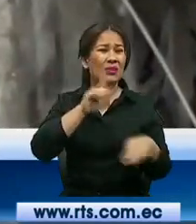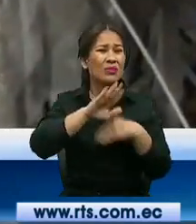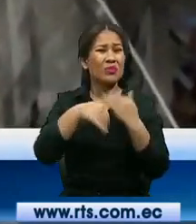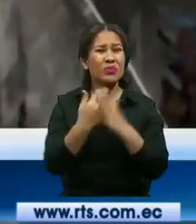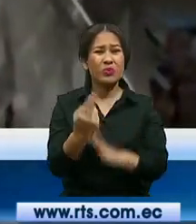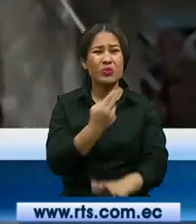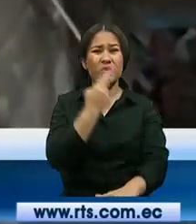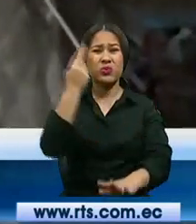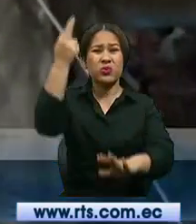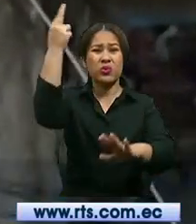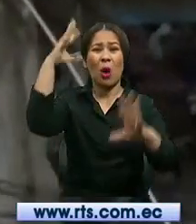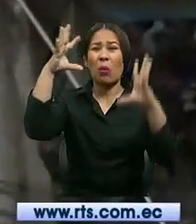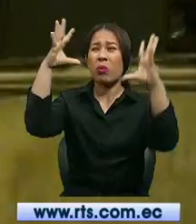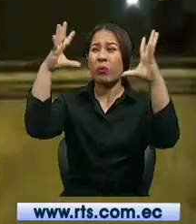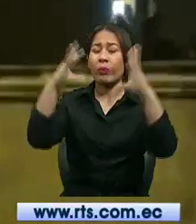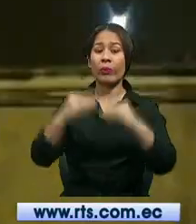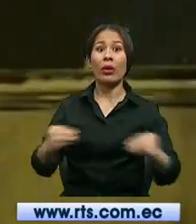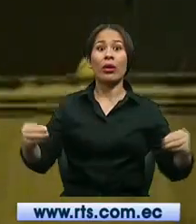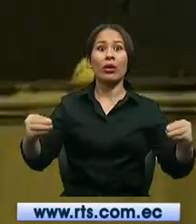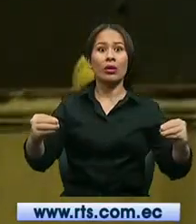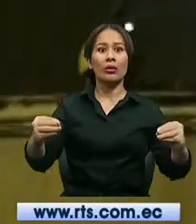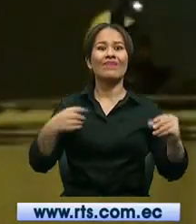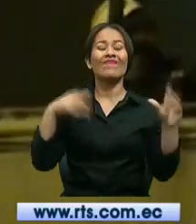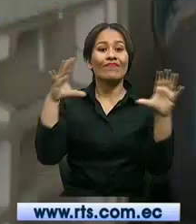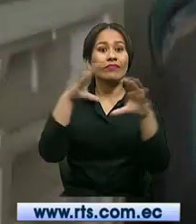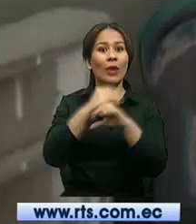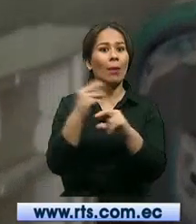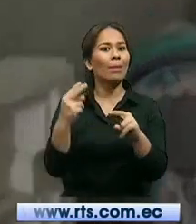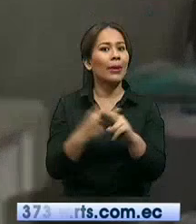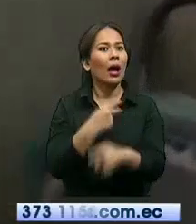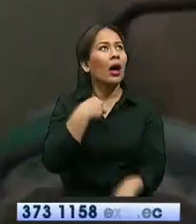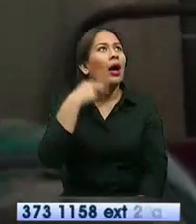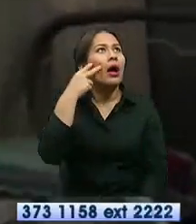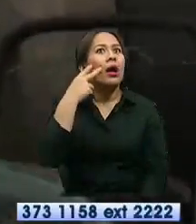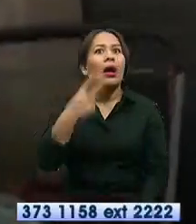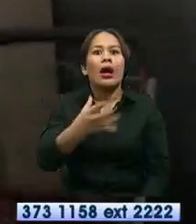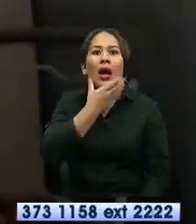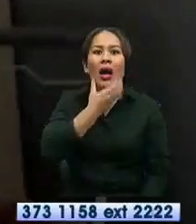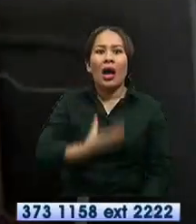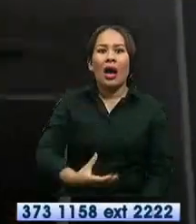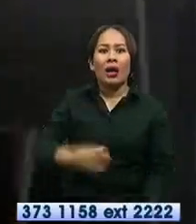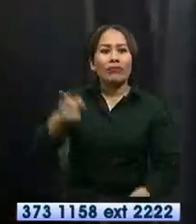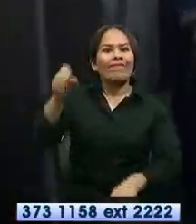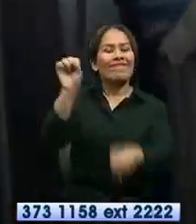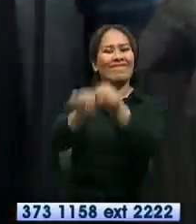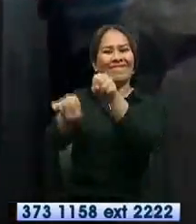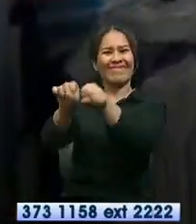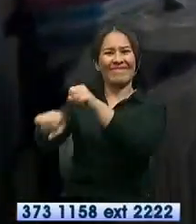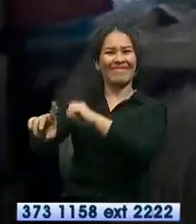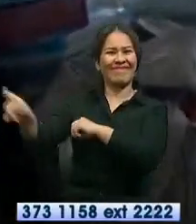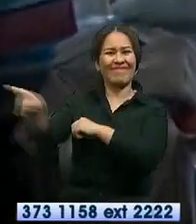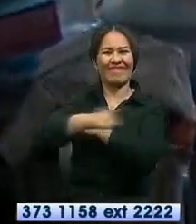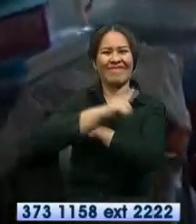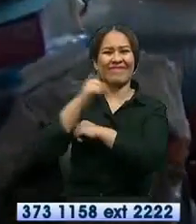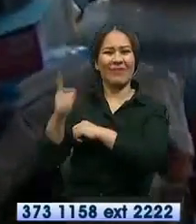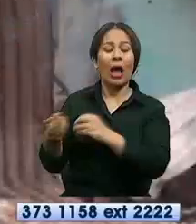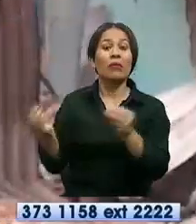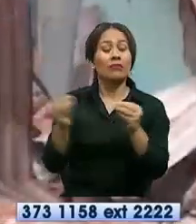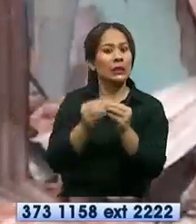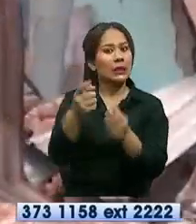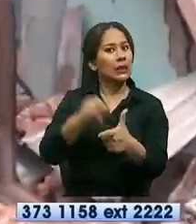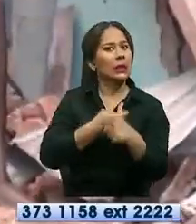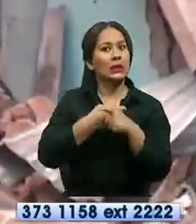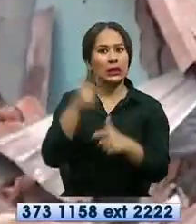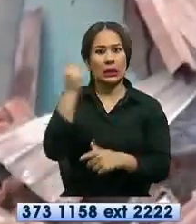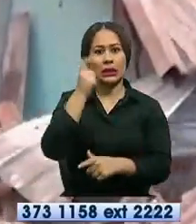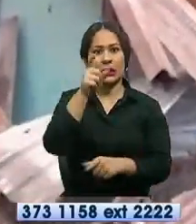aunque ni se veía por el polvo, y otra que era de noche. La destrucción salta a la vista en el área de explosión, igual que la necesidad de